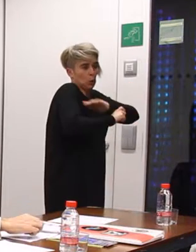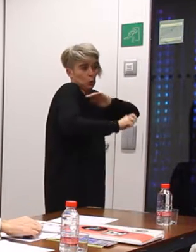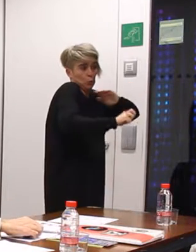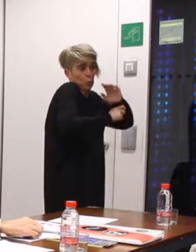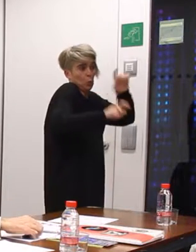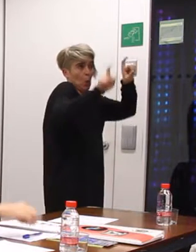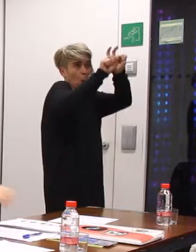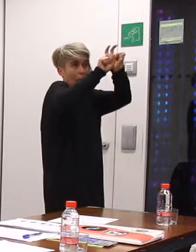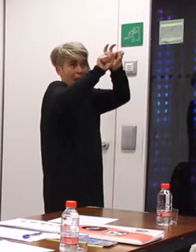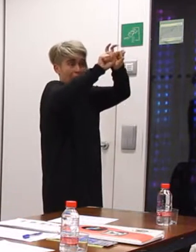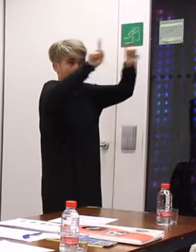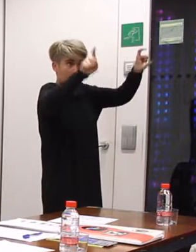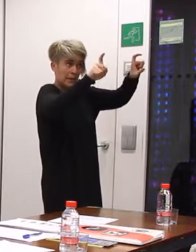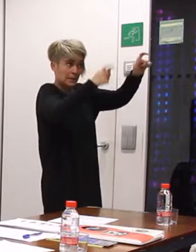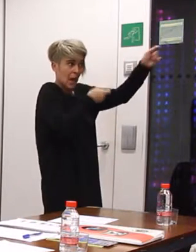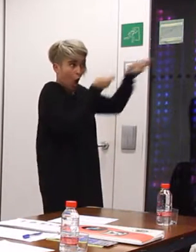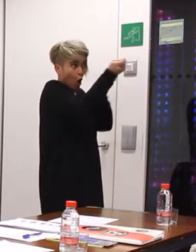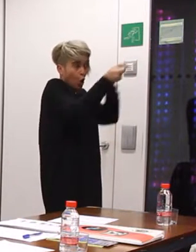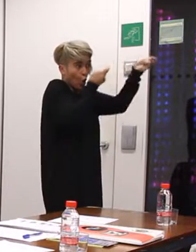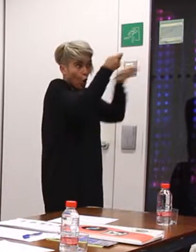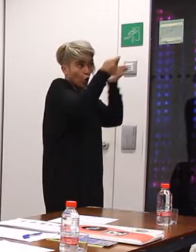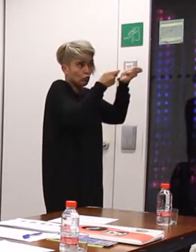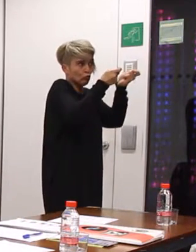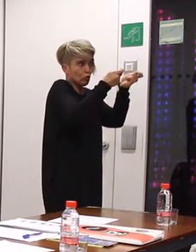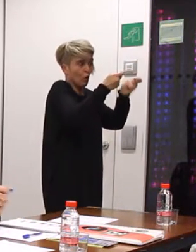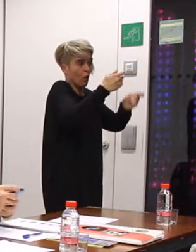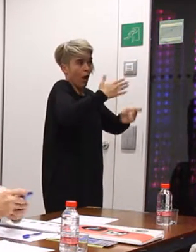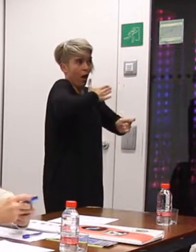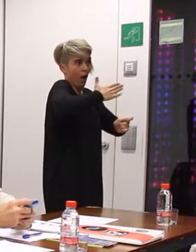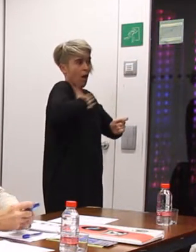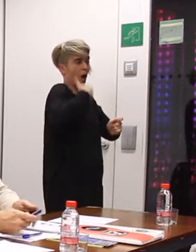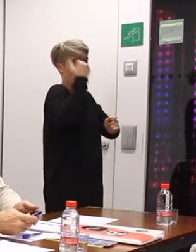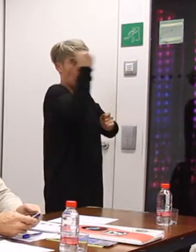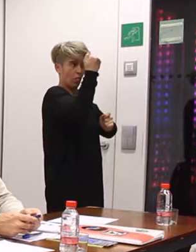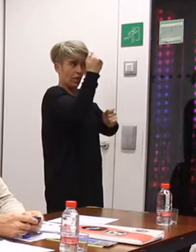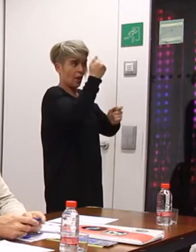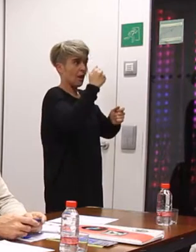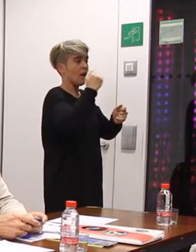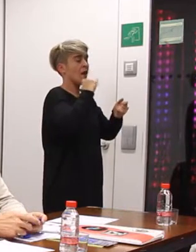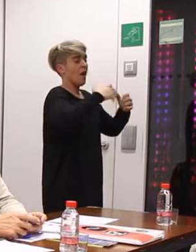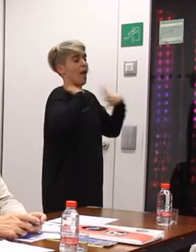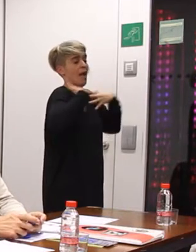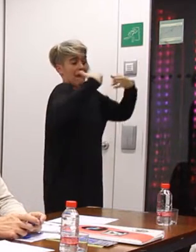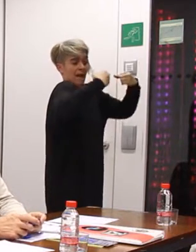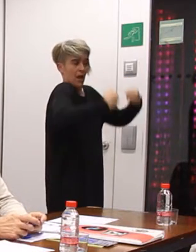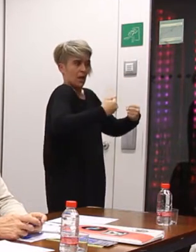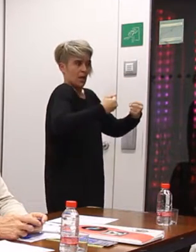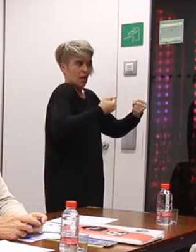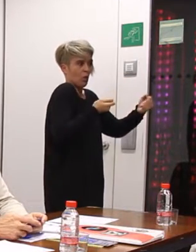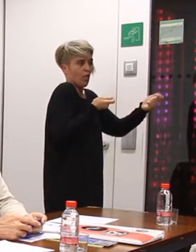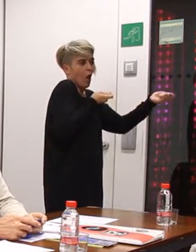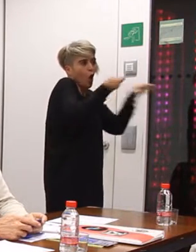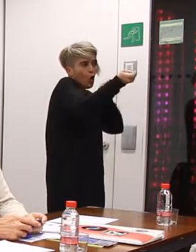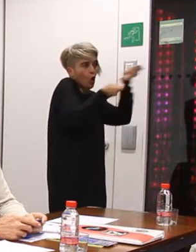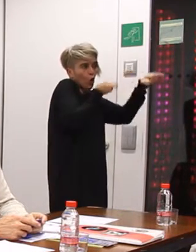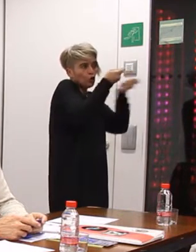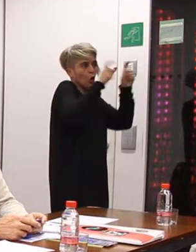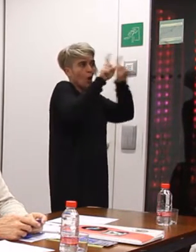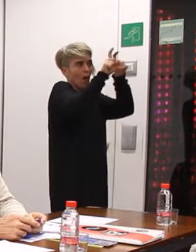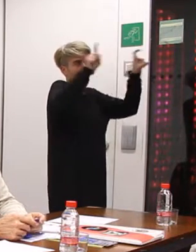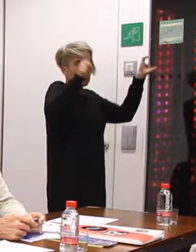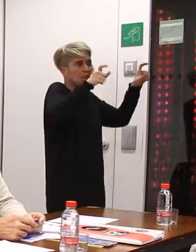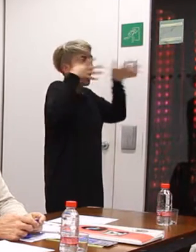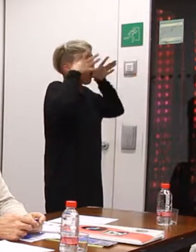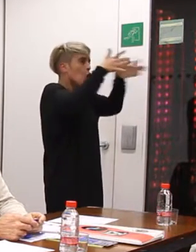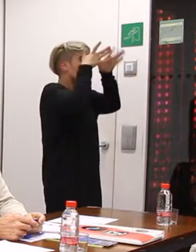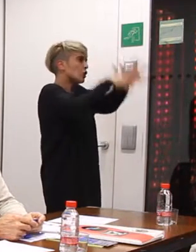energía, que tienen en su poder el monopolio de la energía y que por las que giran consejos de administración de empresas, por las